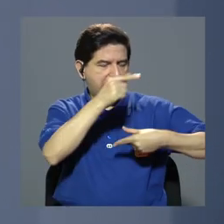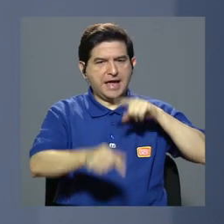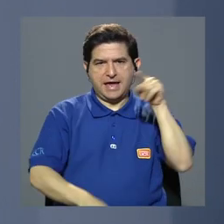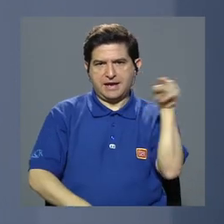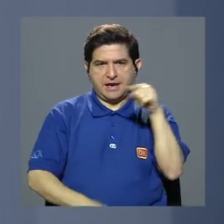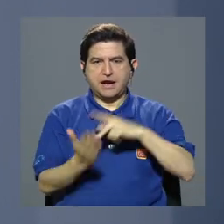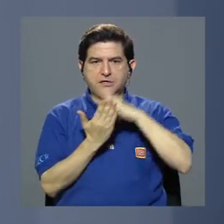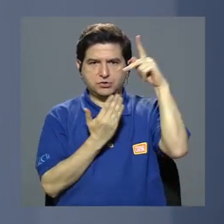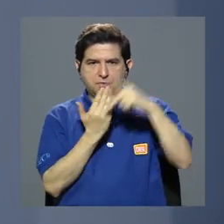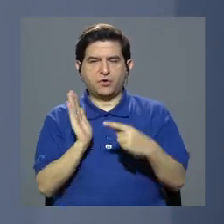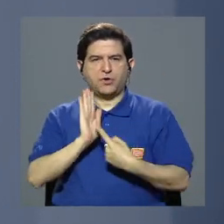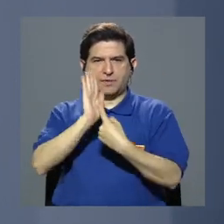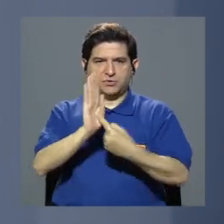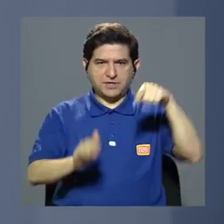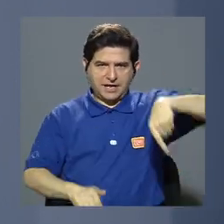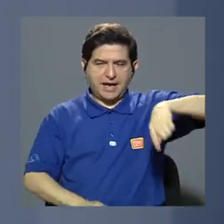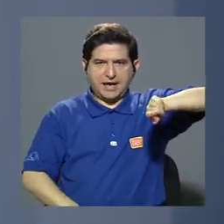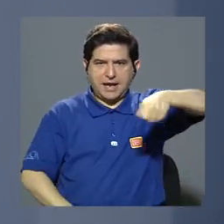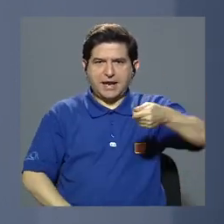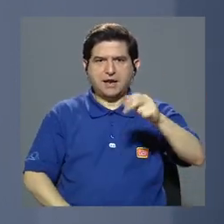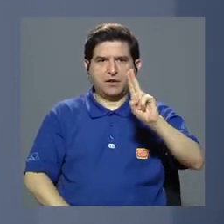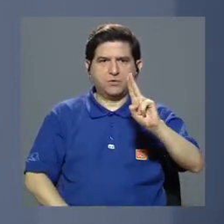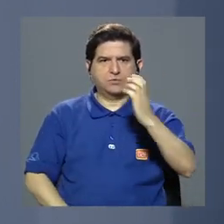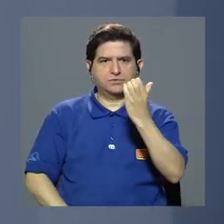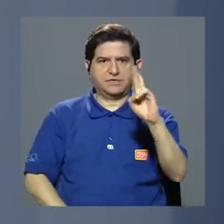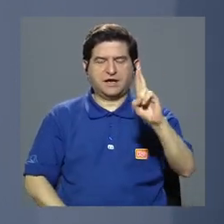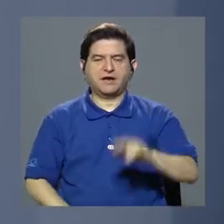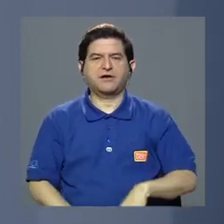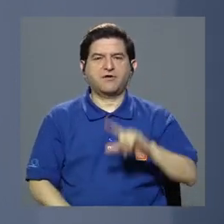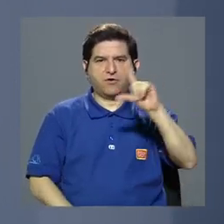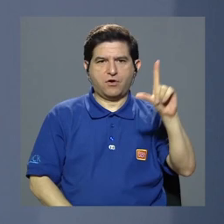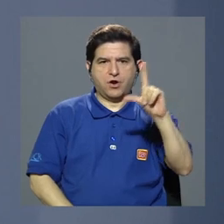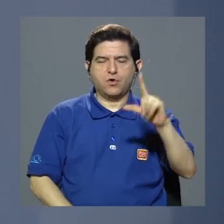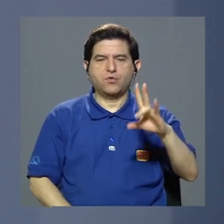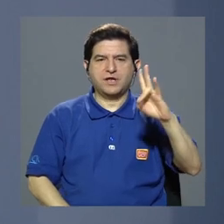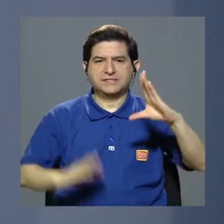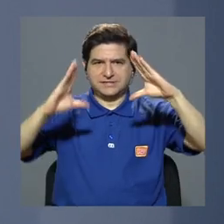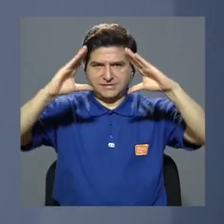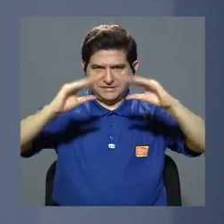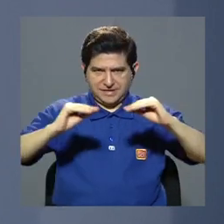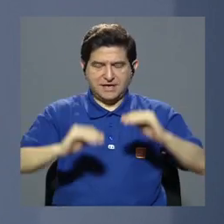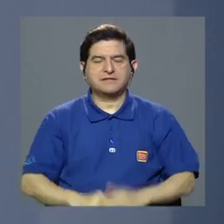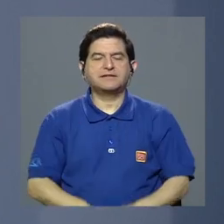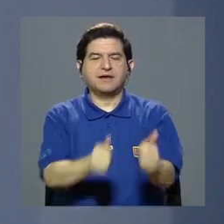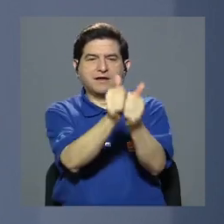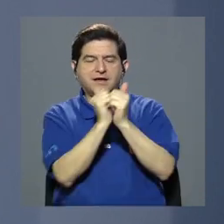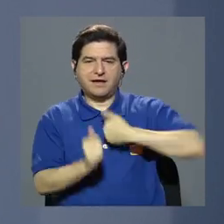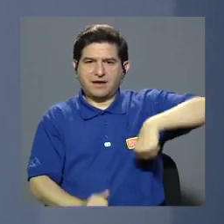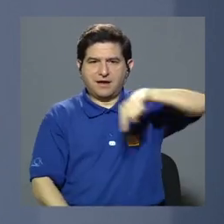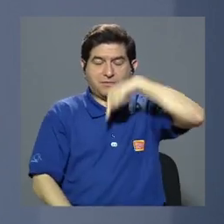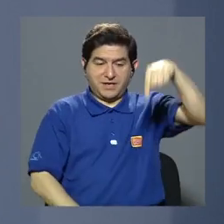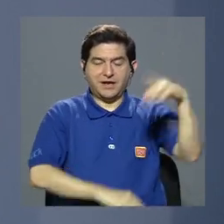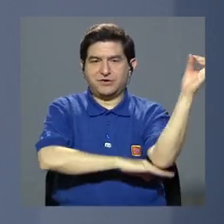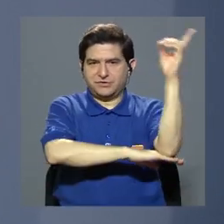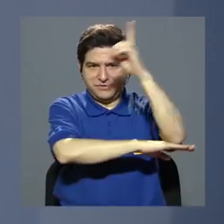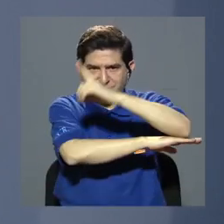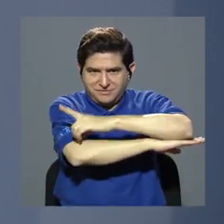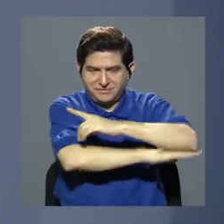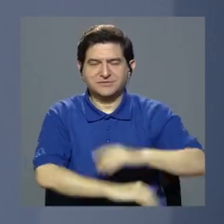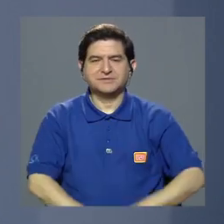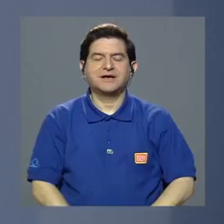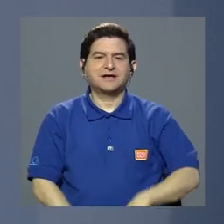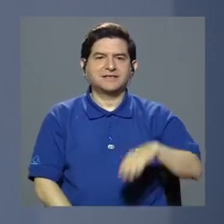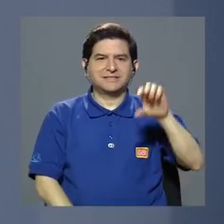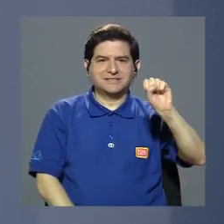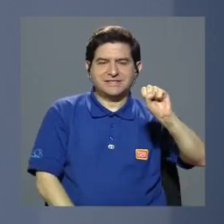generación celta es un programa que transmitimos aquí en canal ustedes y los lunes a las 7 de la noche y nos acompaña el día